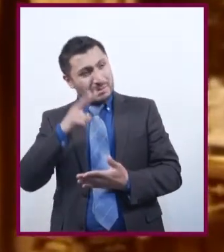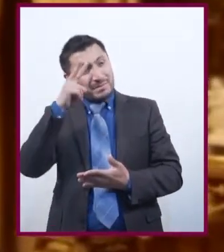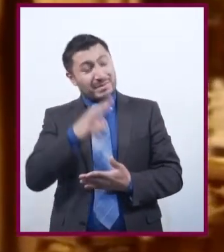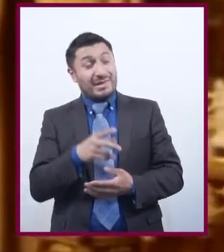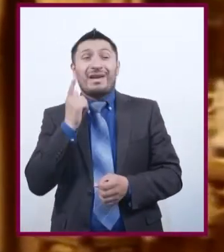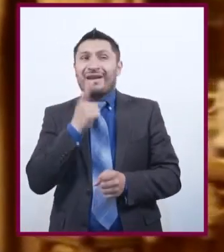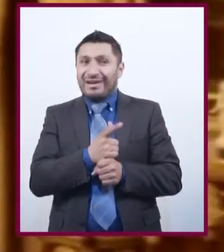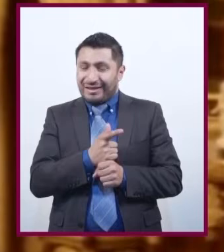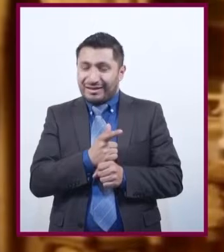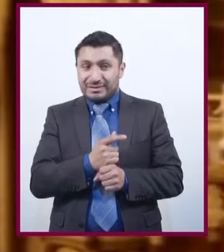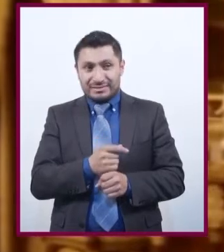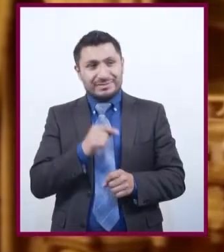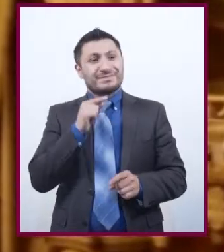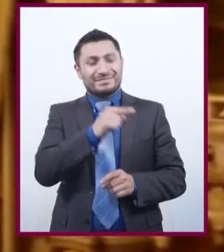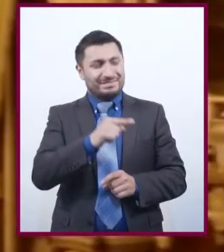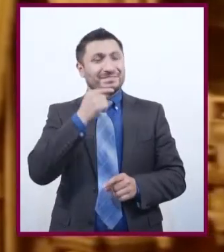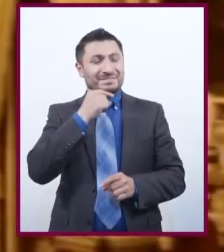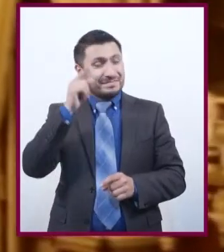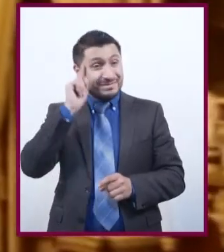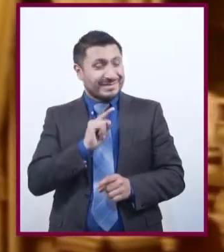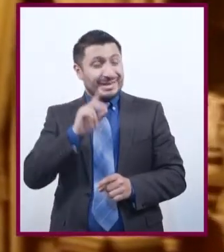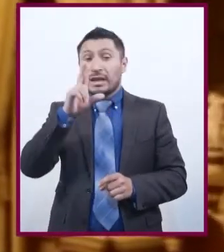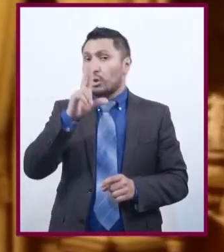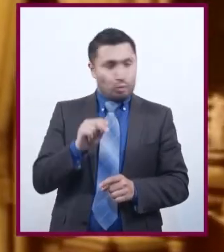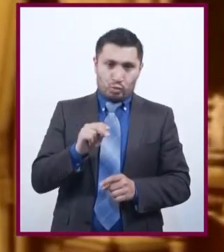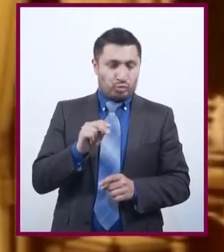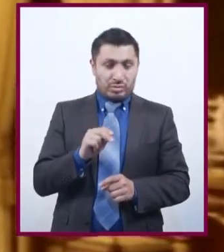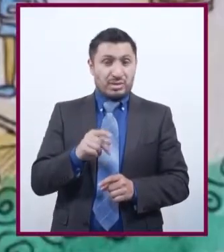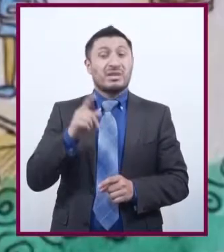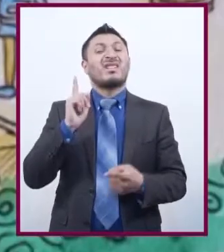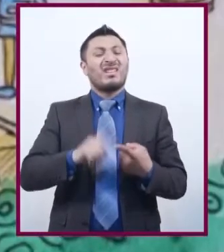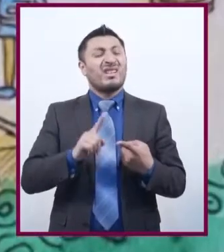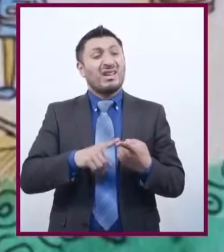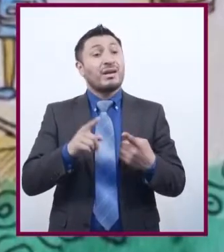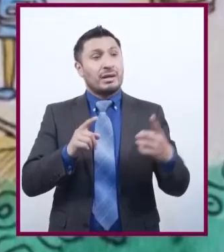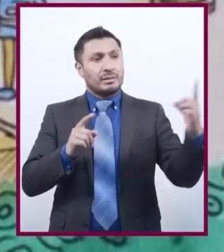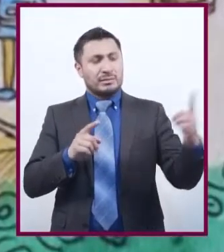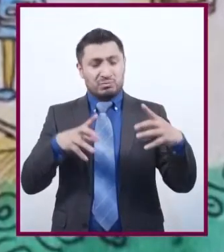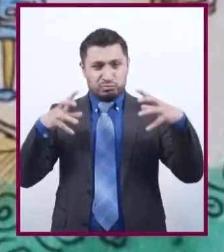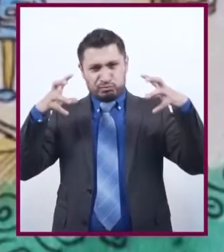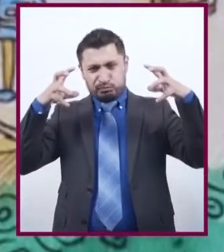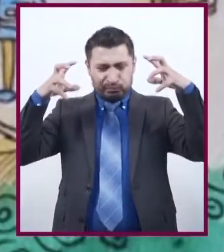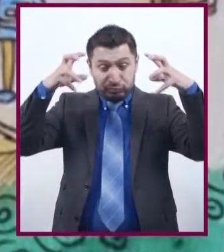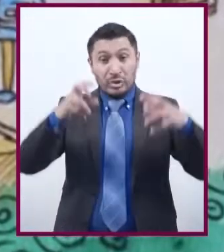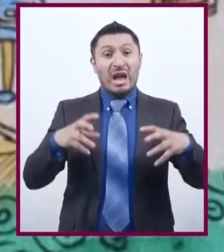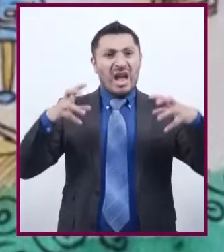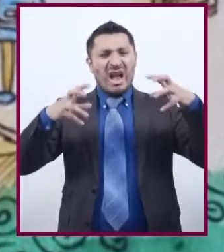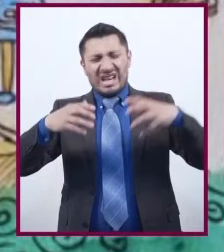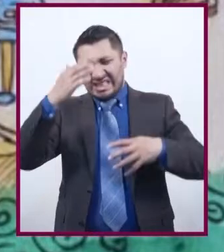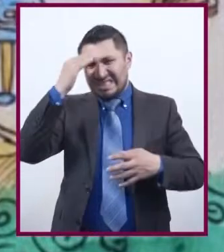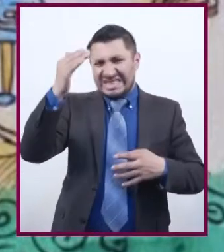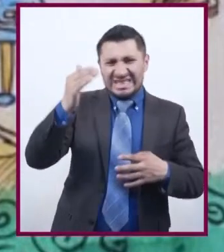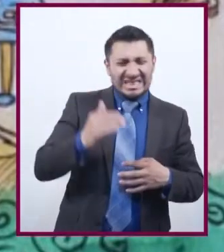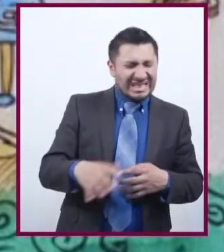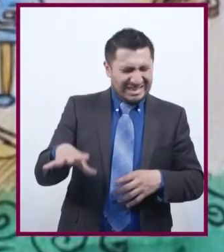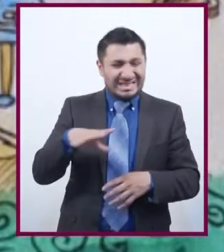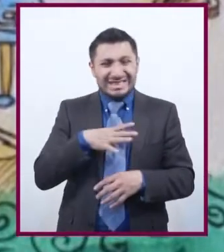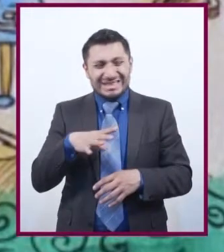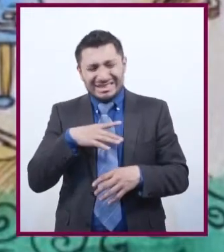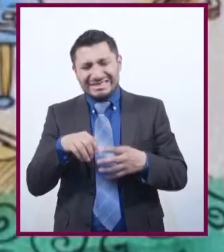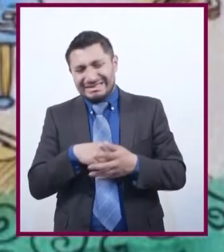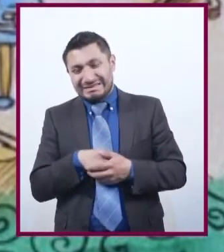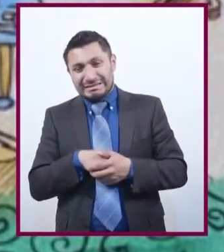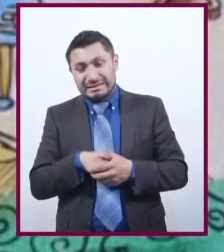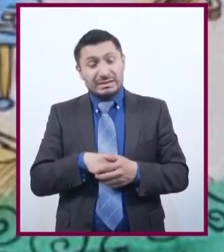consiguió distinguirla con Claridad era la infanta no quien se le acercaba era un monstruo el monstruo